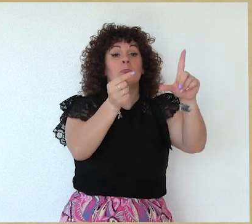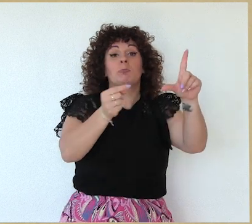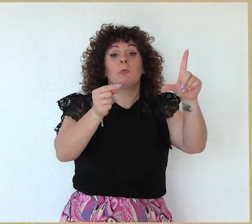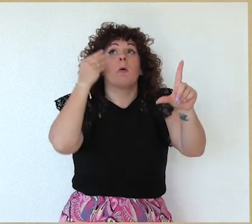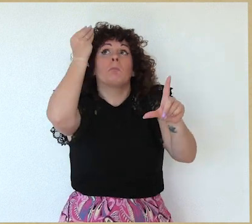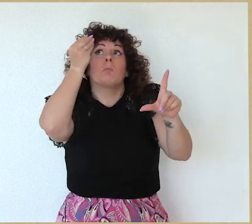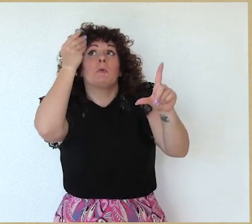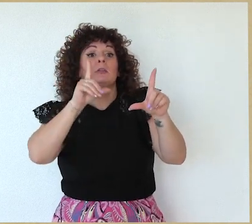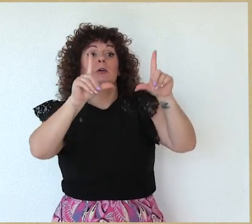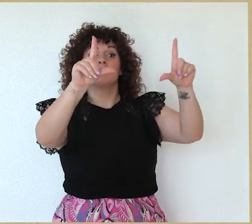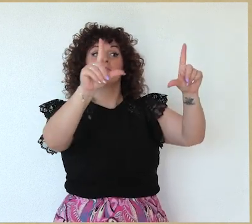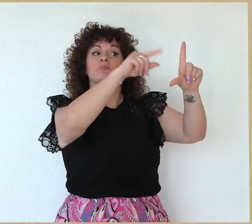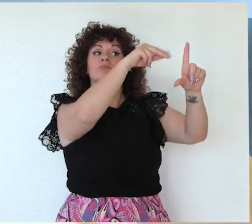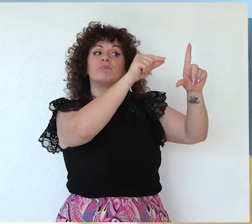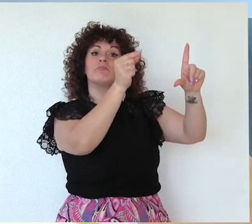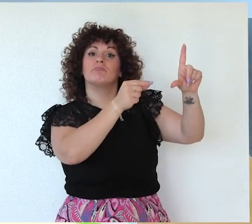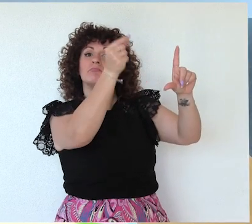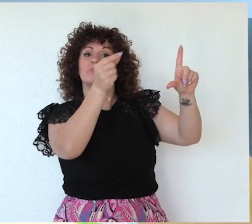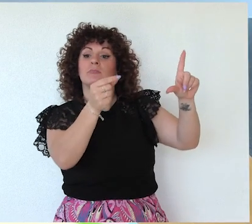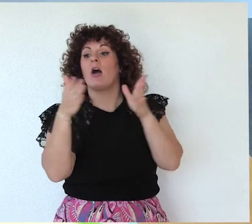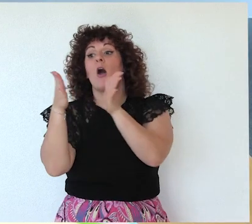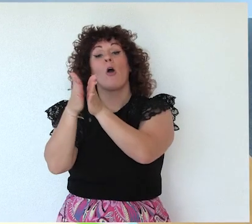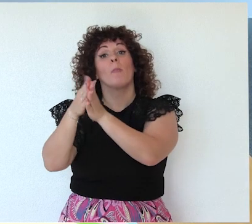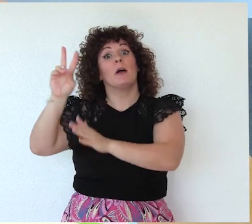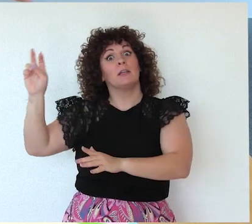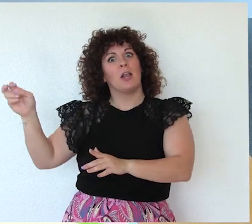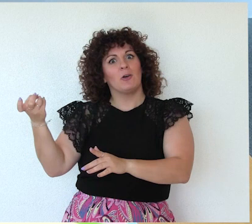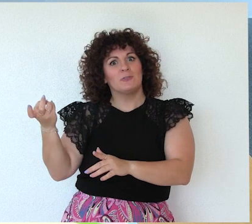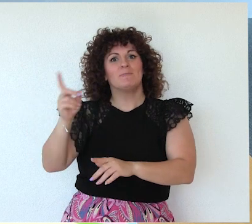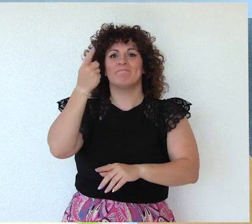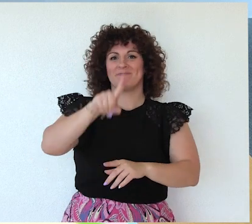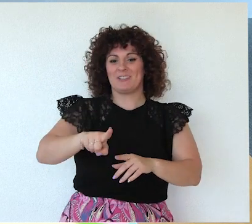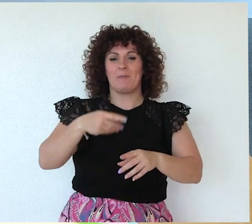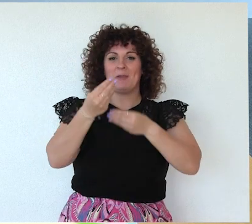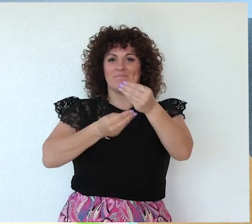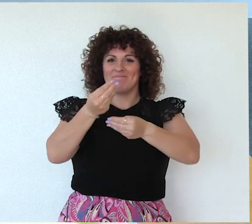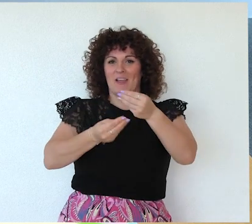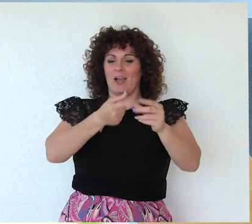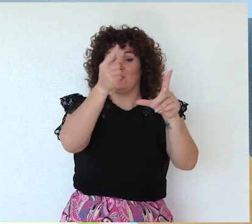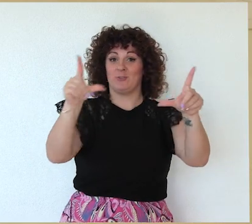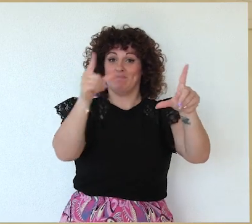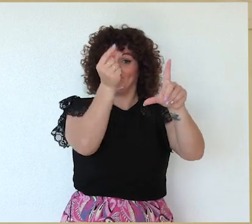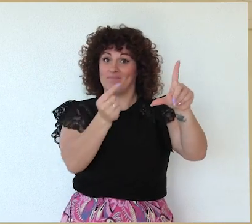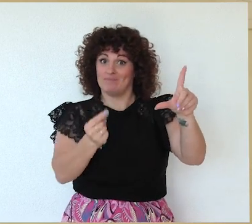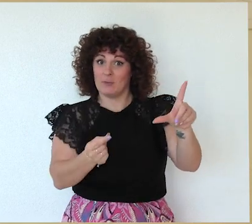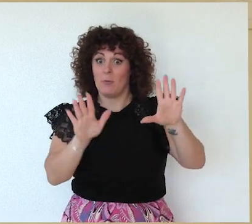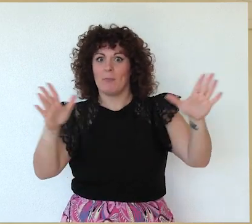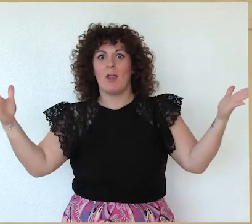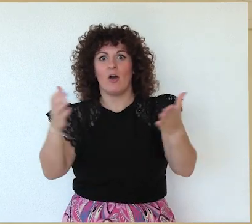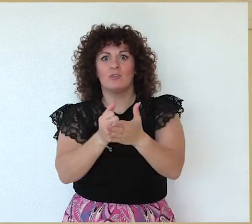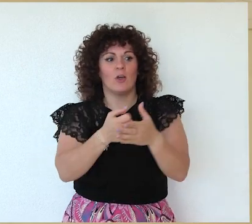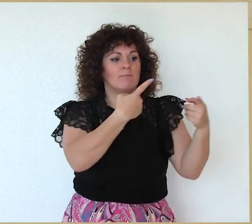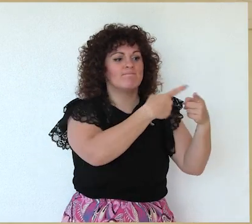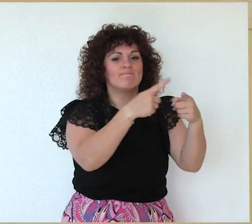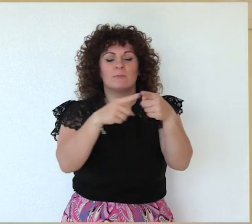propia reinterpretación de la porción. Otros compañeros también han realizado su dibujo. Vemos que en ellos